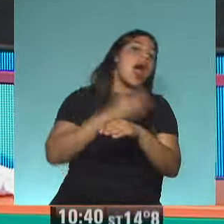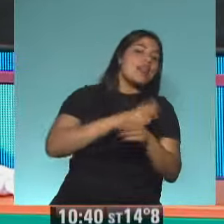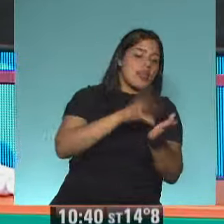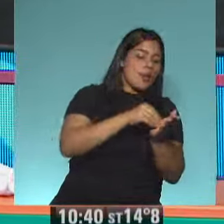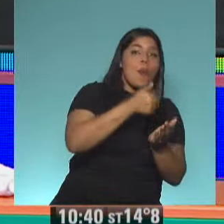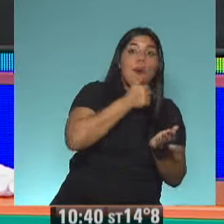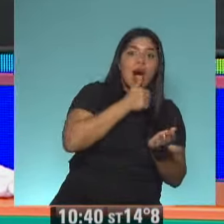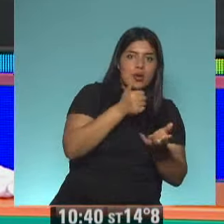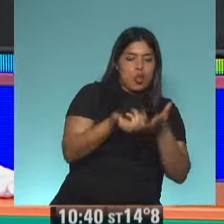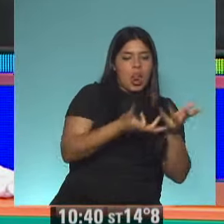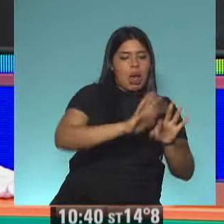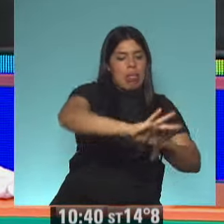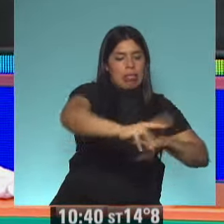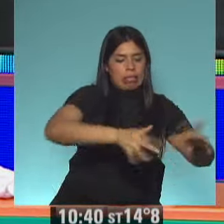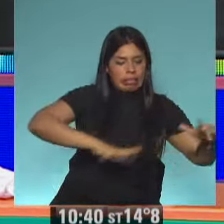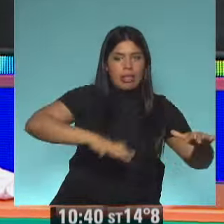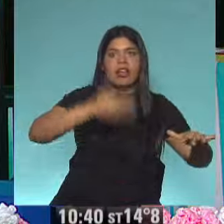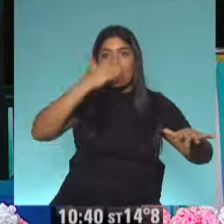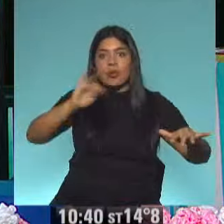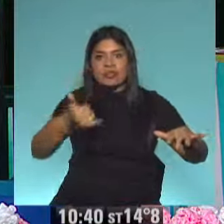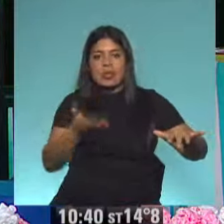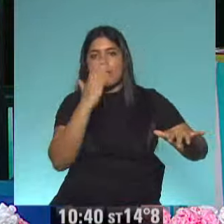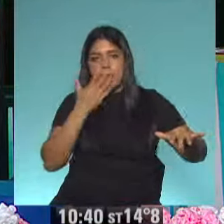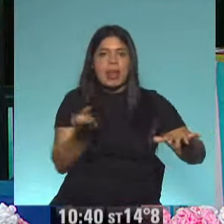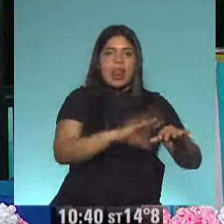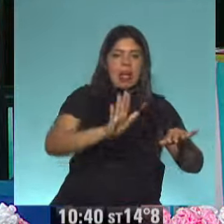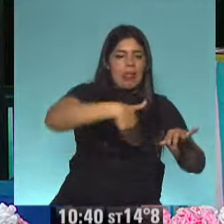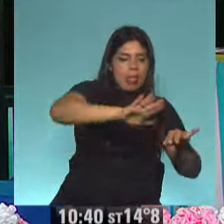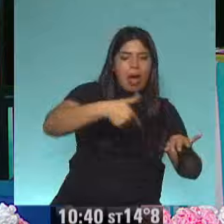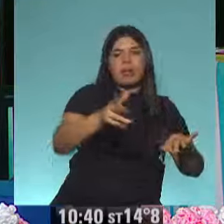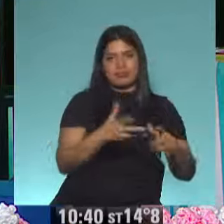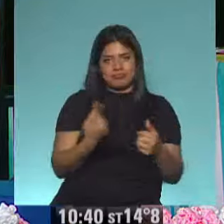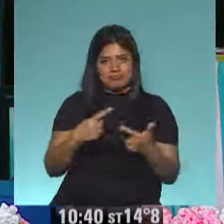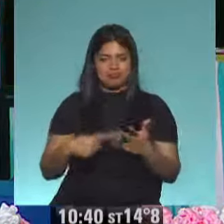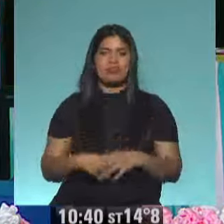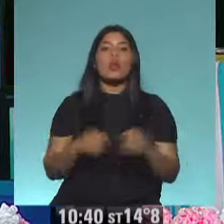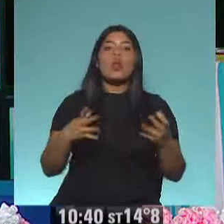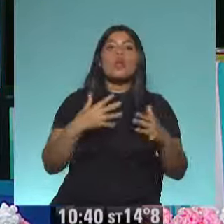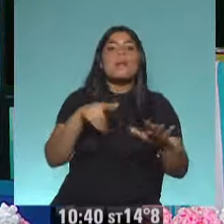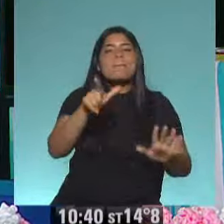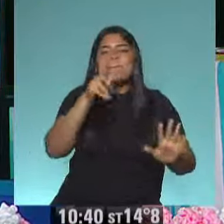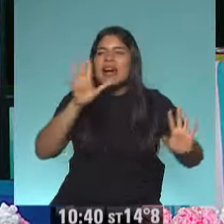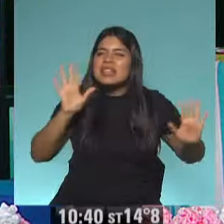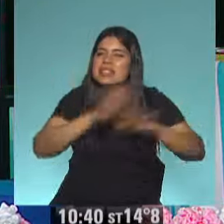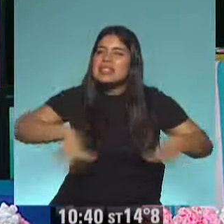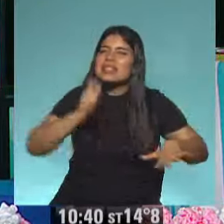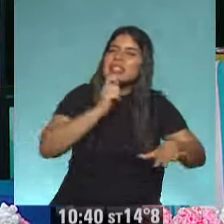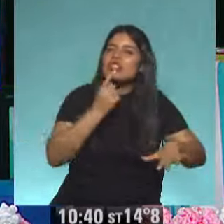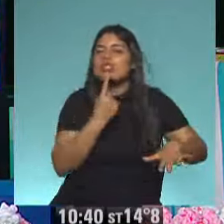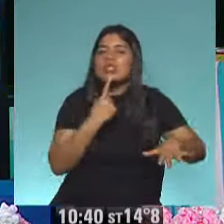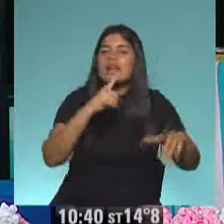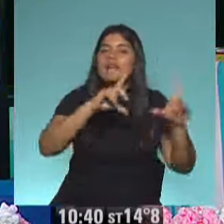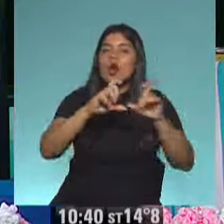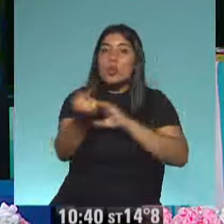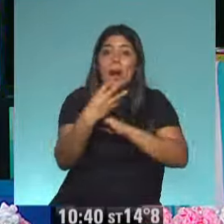Hay que probar, ¿eh? Vamos a probar. Bueno, ¿cómo sigue esto? Creo que seguramente los chicos y las chicas ya nos están mandando fotos. Por